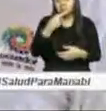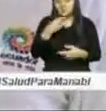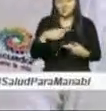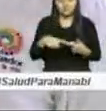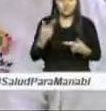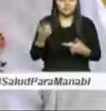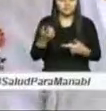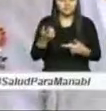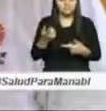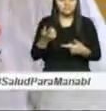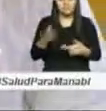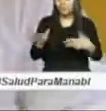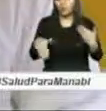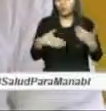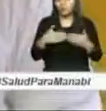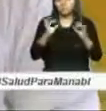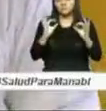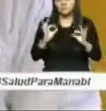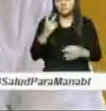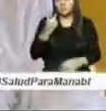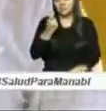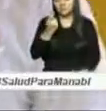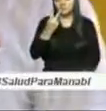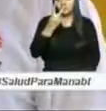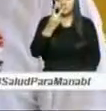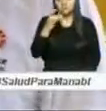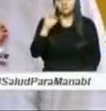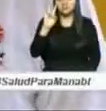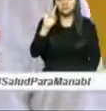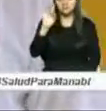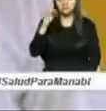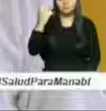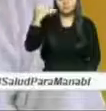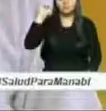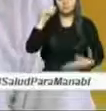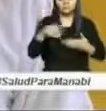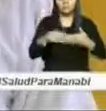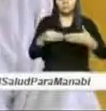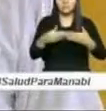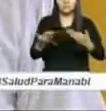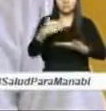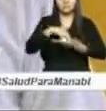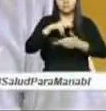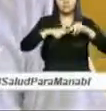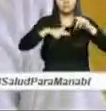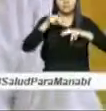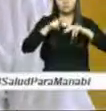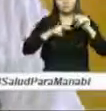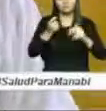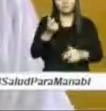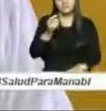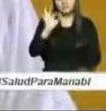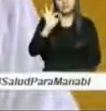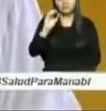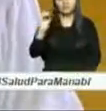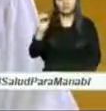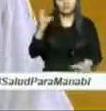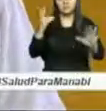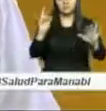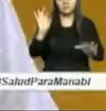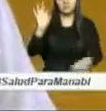implementos médicos, etcétera, casi 278 millones de dólares. En la reconstrucción, casi 979